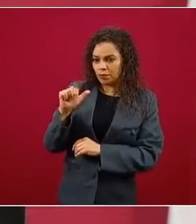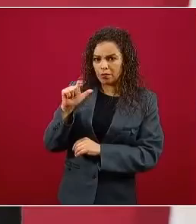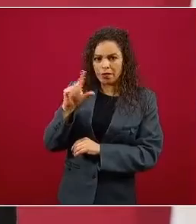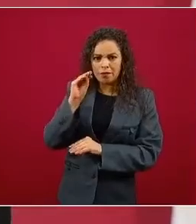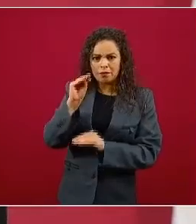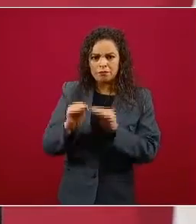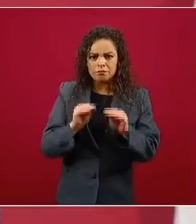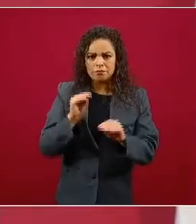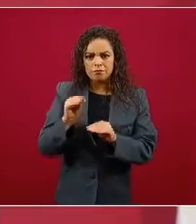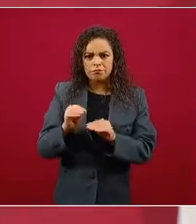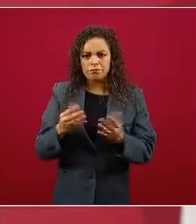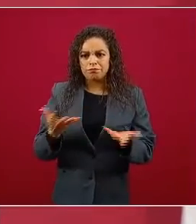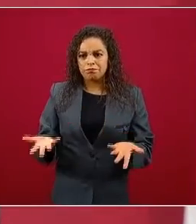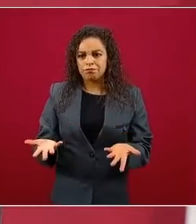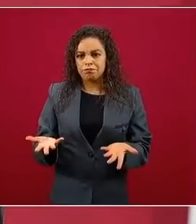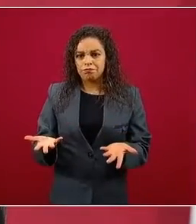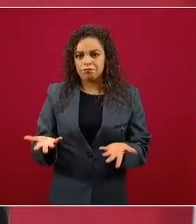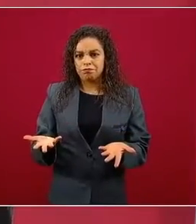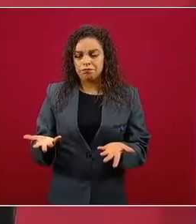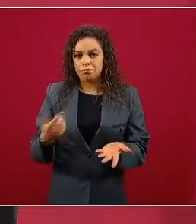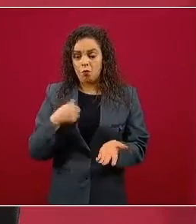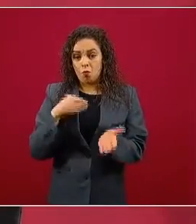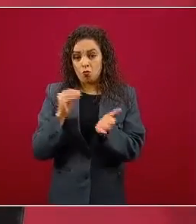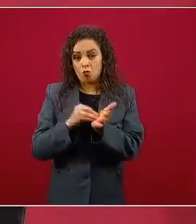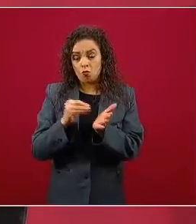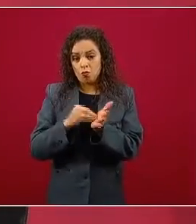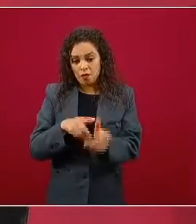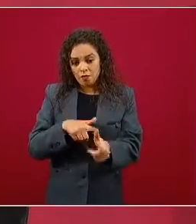Todavía estoy esperando que nos ofrezcan disculpas.